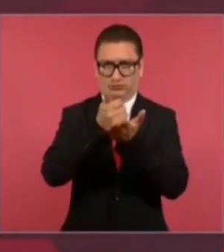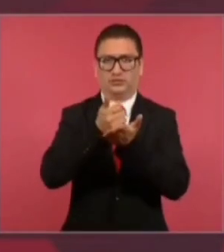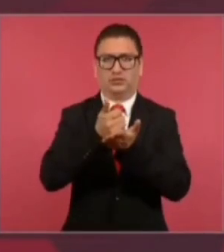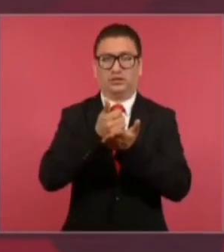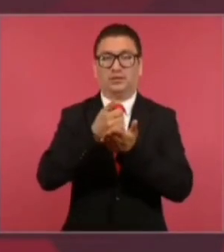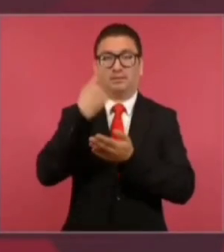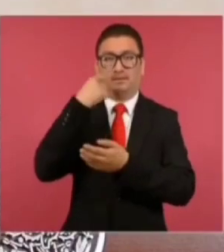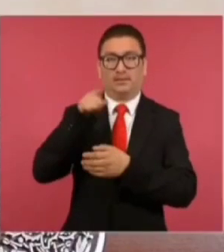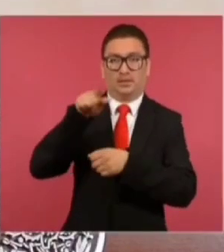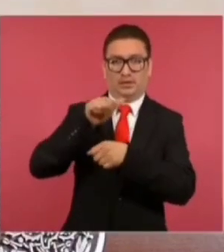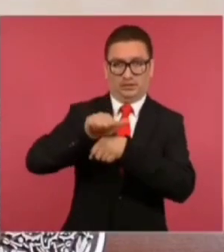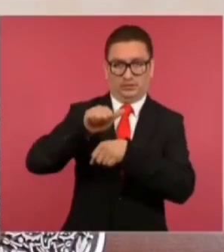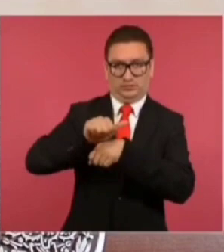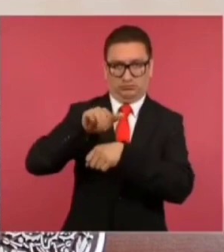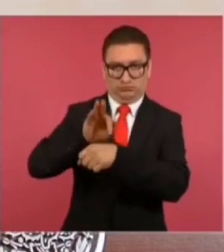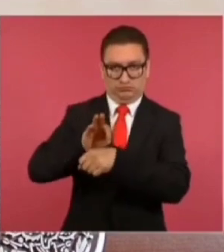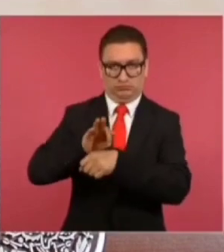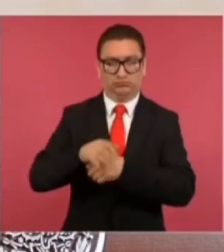a Argentina,